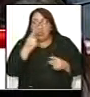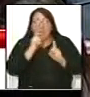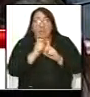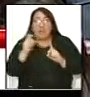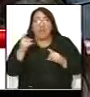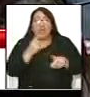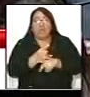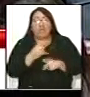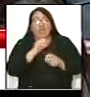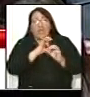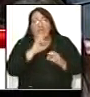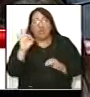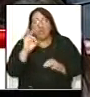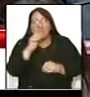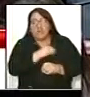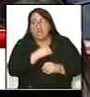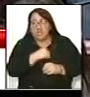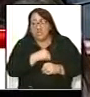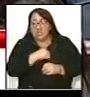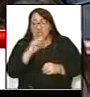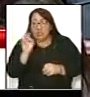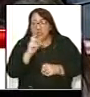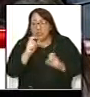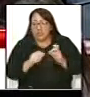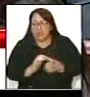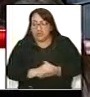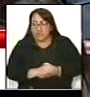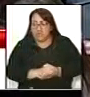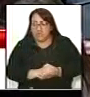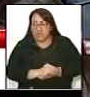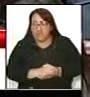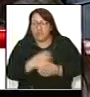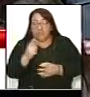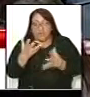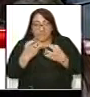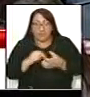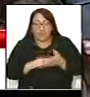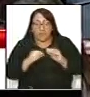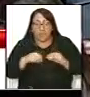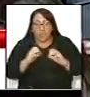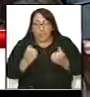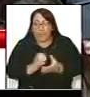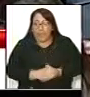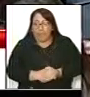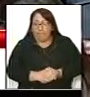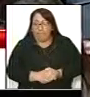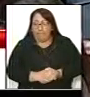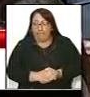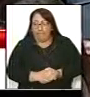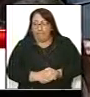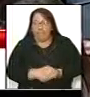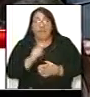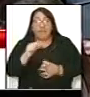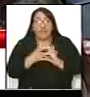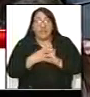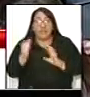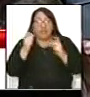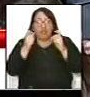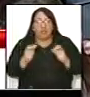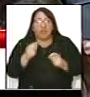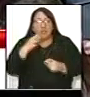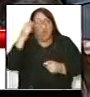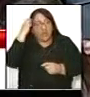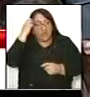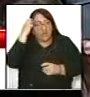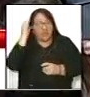palabra contra ningún ministro, contra ninguna persona. ¿Eso es lo que se quiere para este Parlamento? ¿Eso es quitarle el control